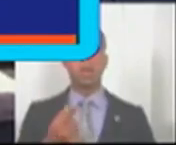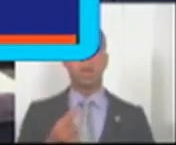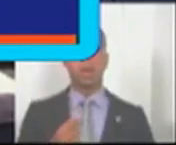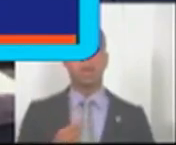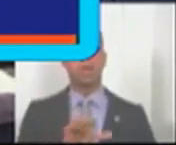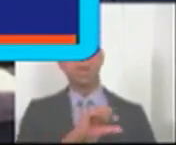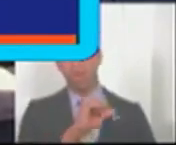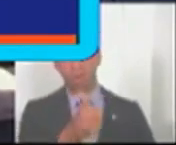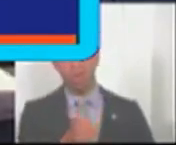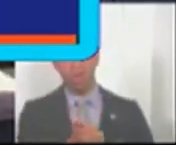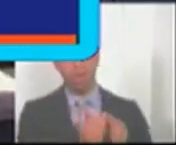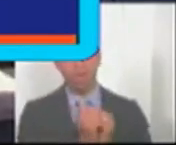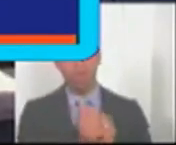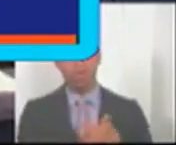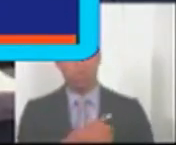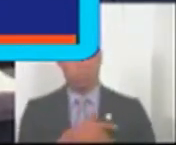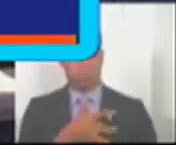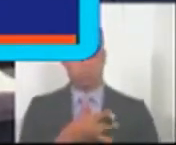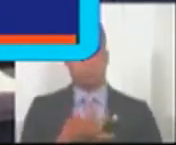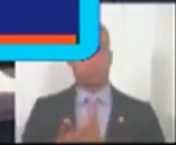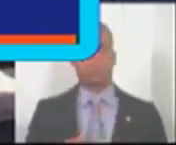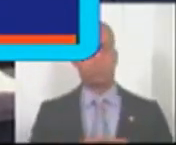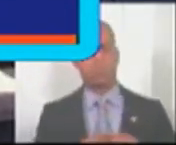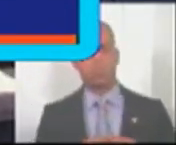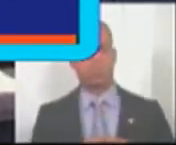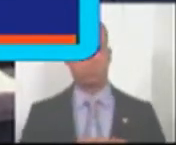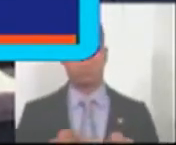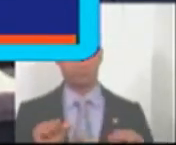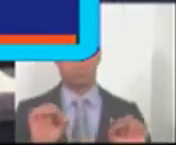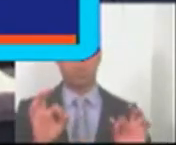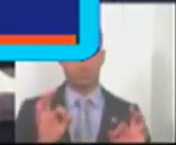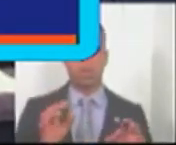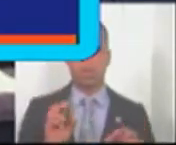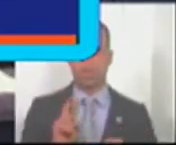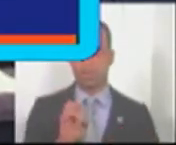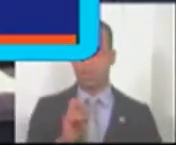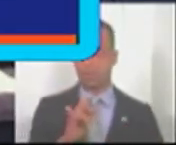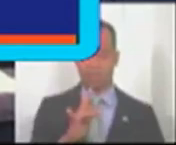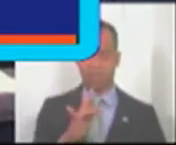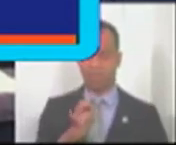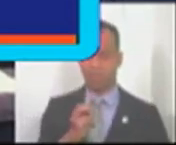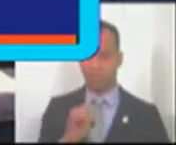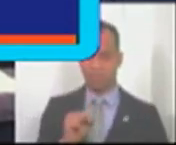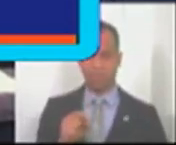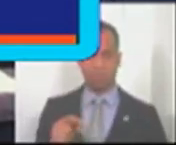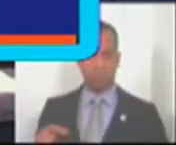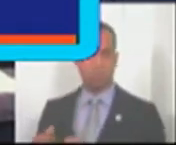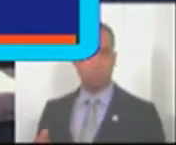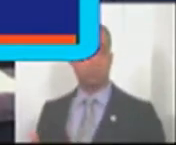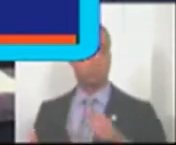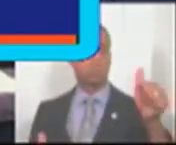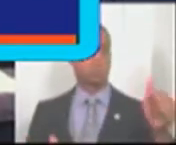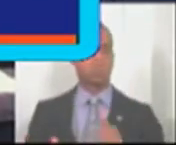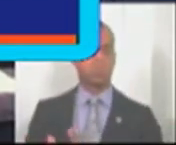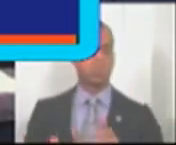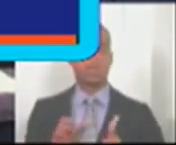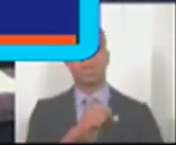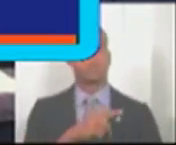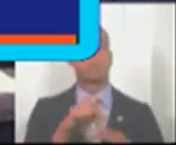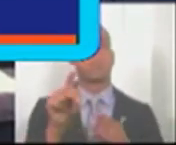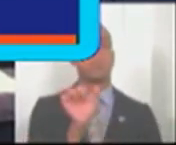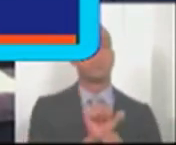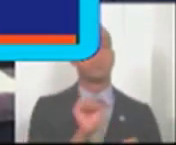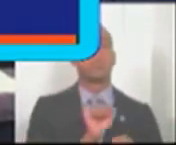los otros, que nos sentimos mucho más héroes porque hemos subido al Everest, pero es que ellos bajan y suben como profesión, como